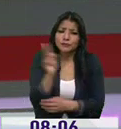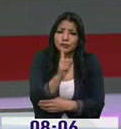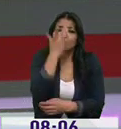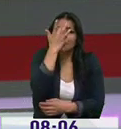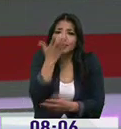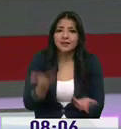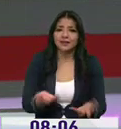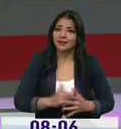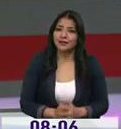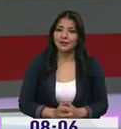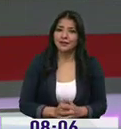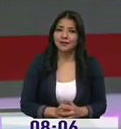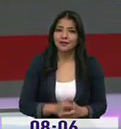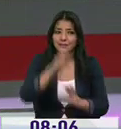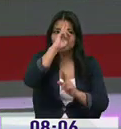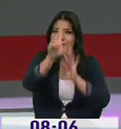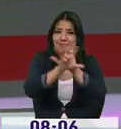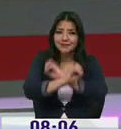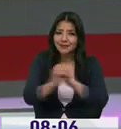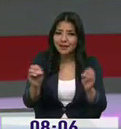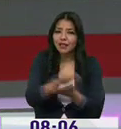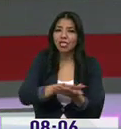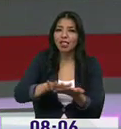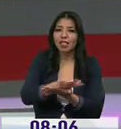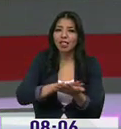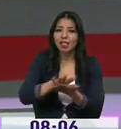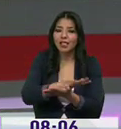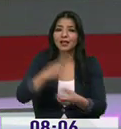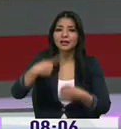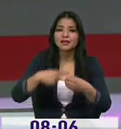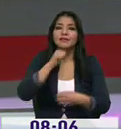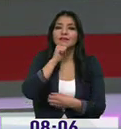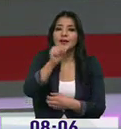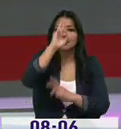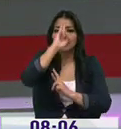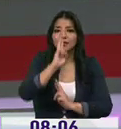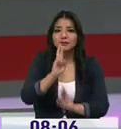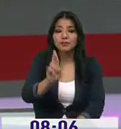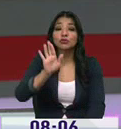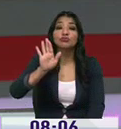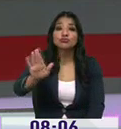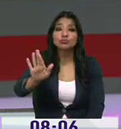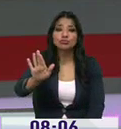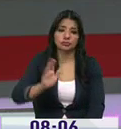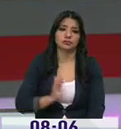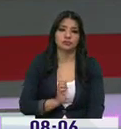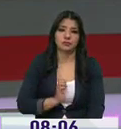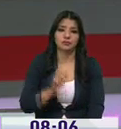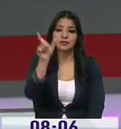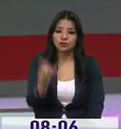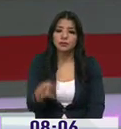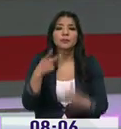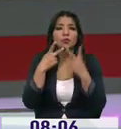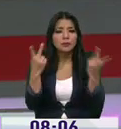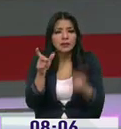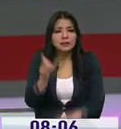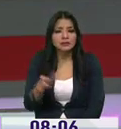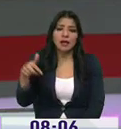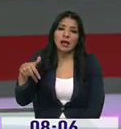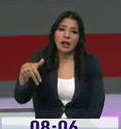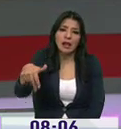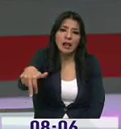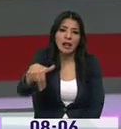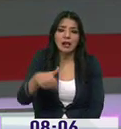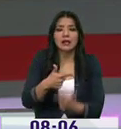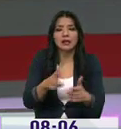hacemos? Cautizamos la ciudad. Se llama falta de respeto a su congénere, al ciudadano que necesita transitar